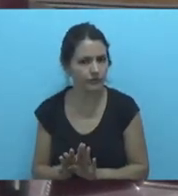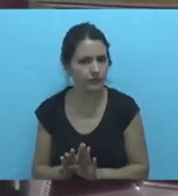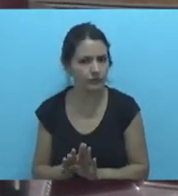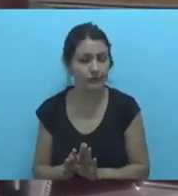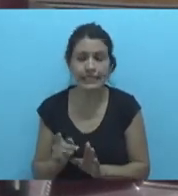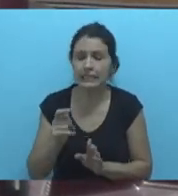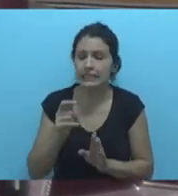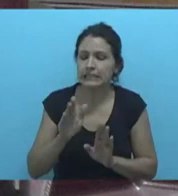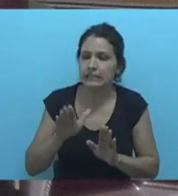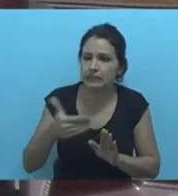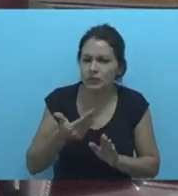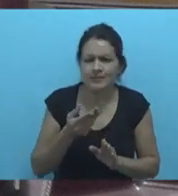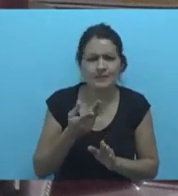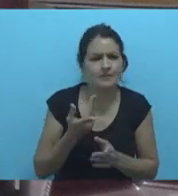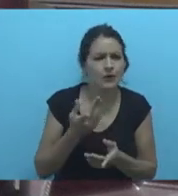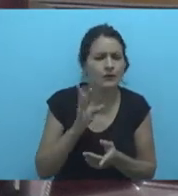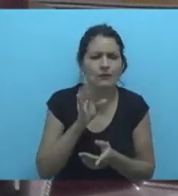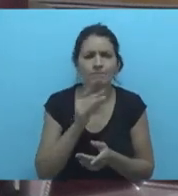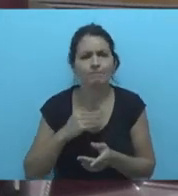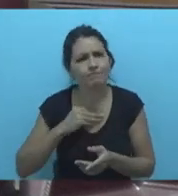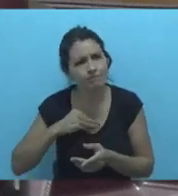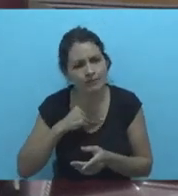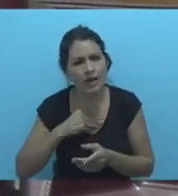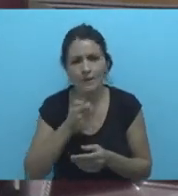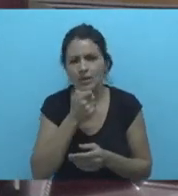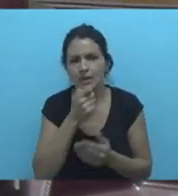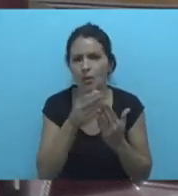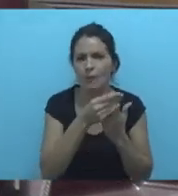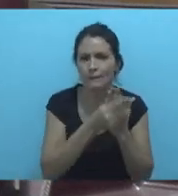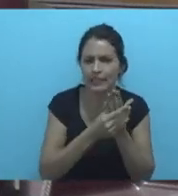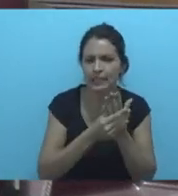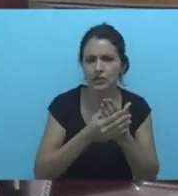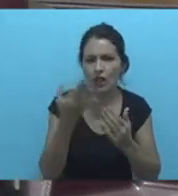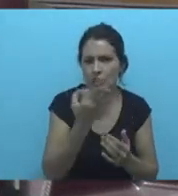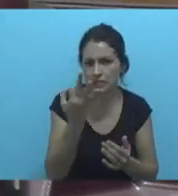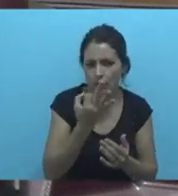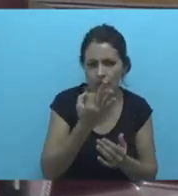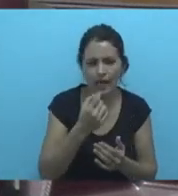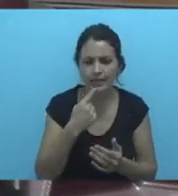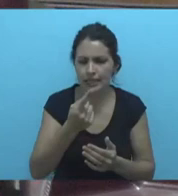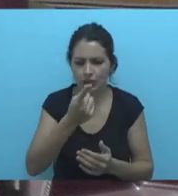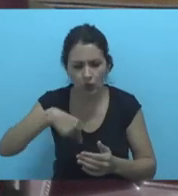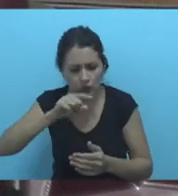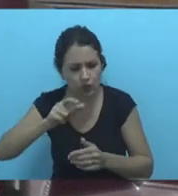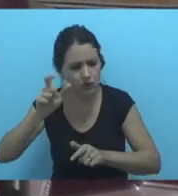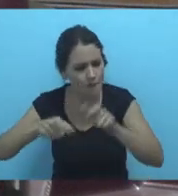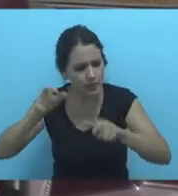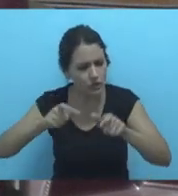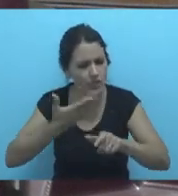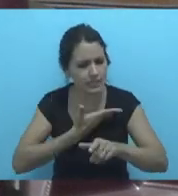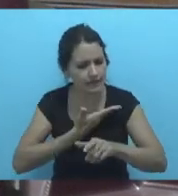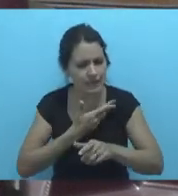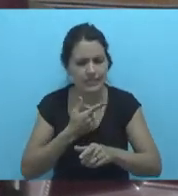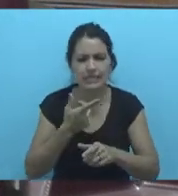una pena que el ministro de Seguridad, Zaín, no lo sepa valorar y nos defina a los santafesinos como pueblerinos que